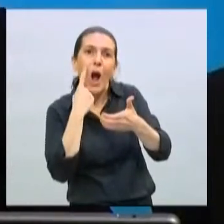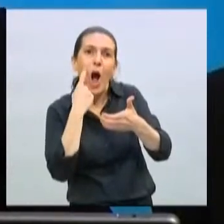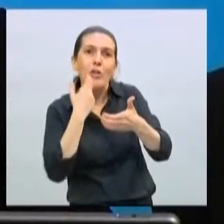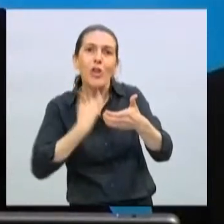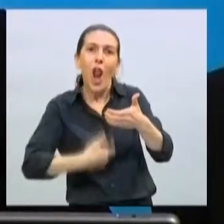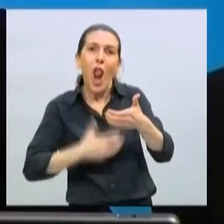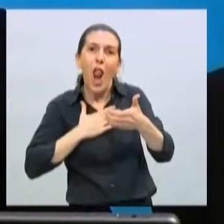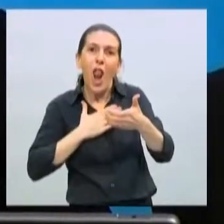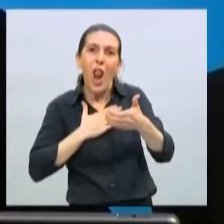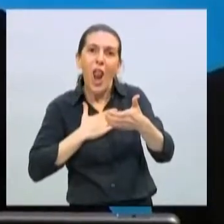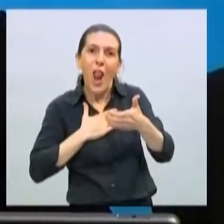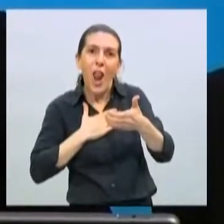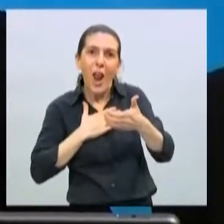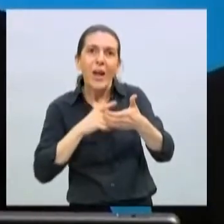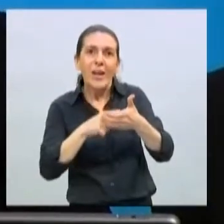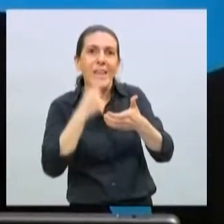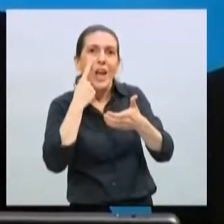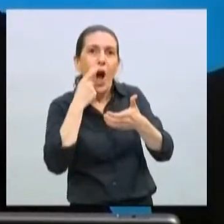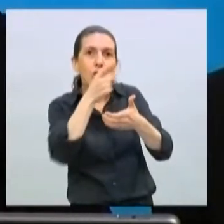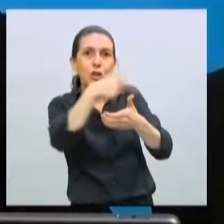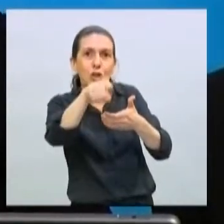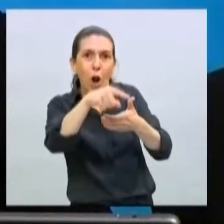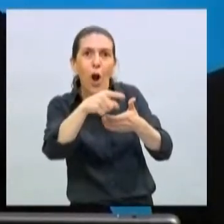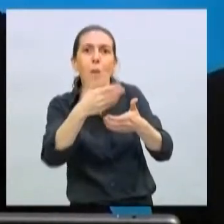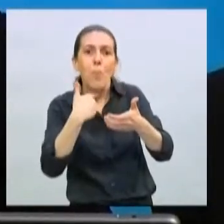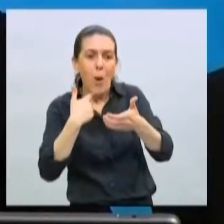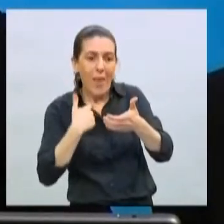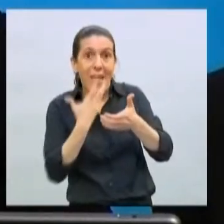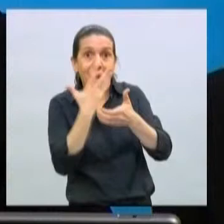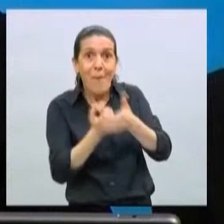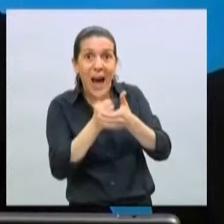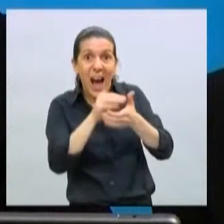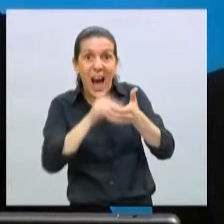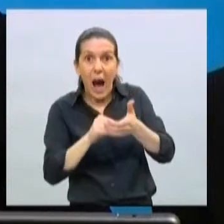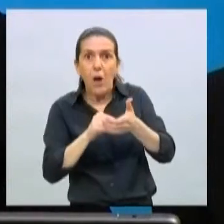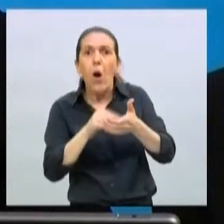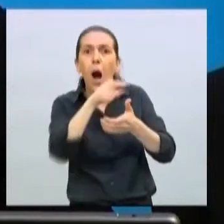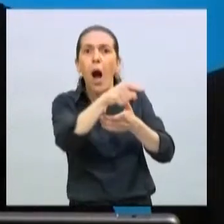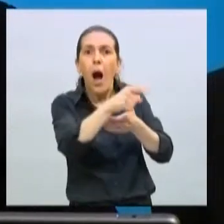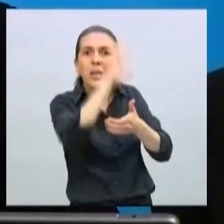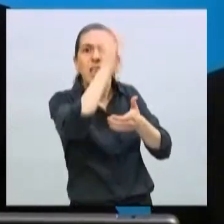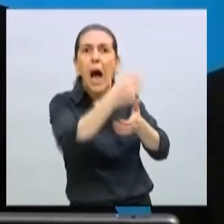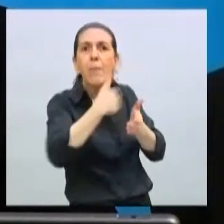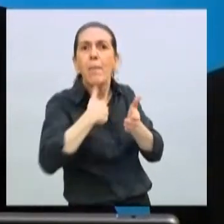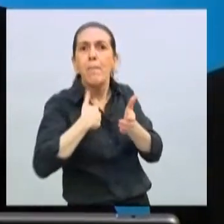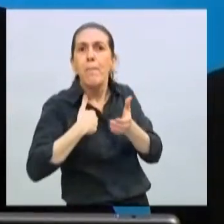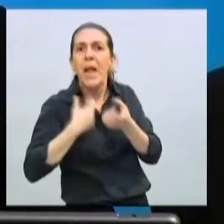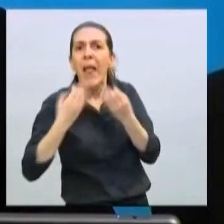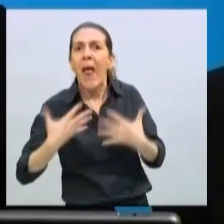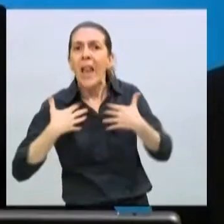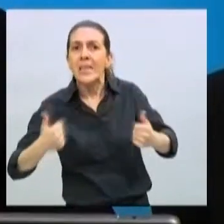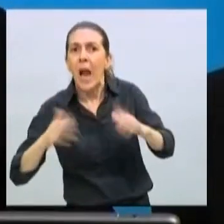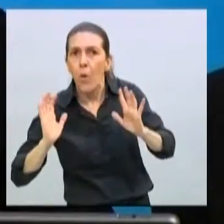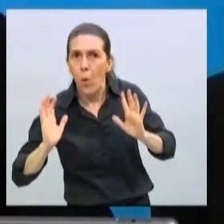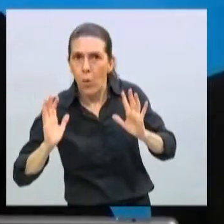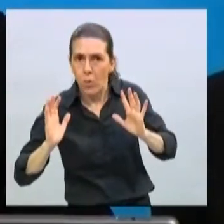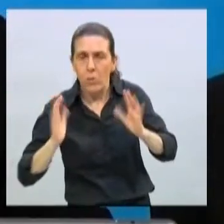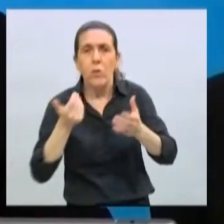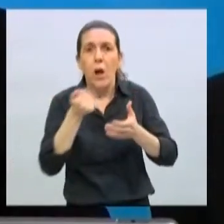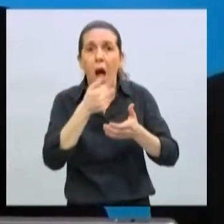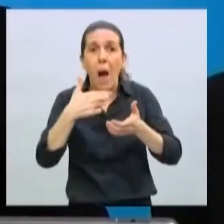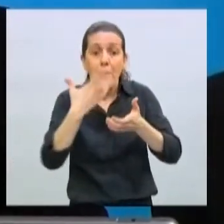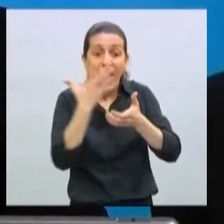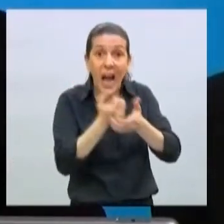eso nos permite hacer un seguimiento de la persona en lo que es su calidad sanitaria. ¿Cómo funciona